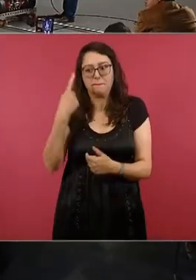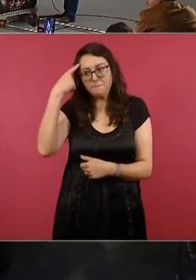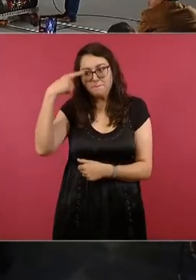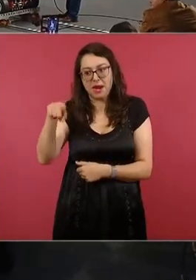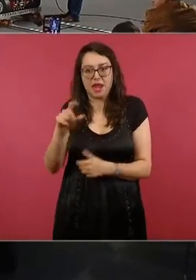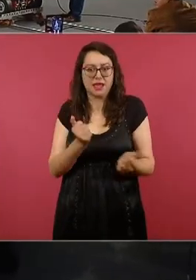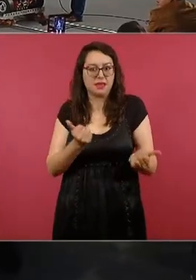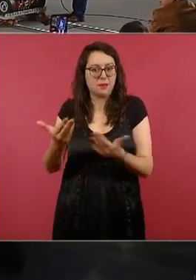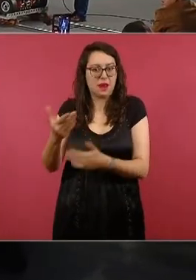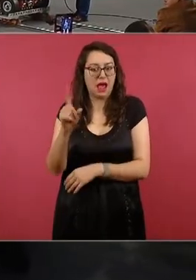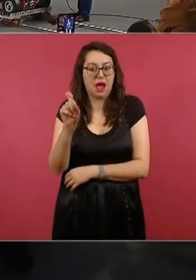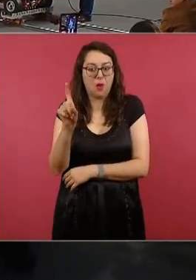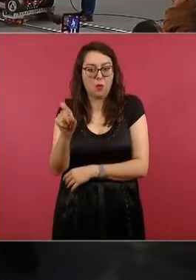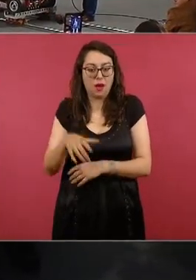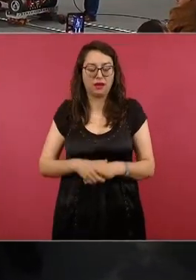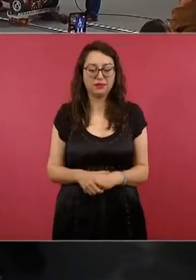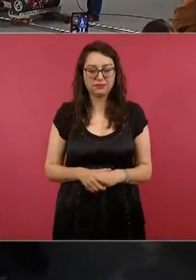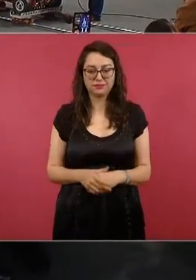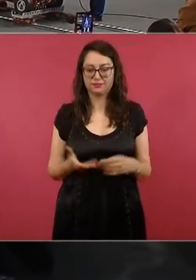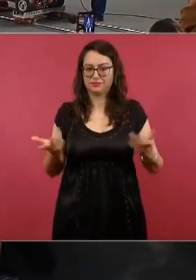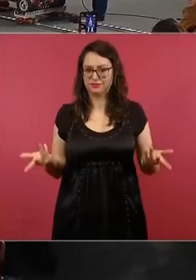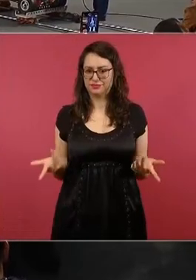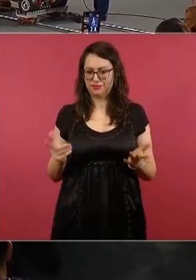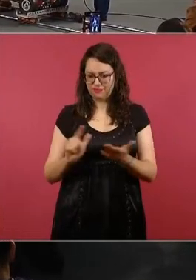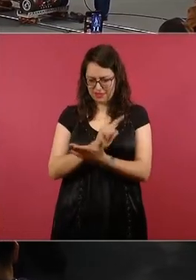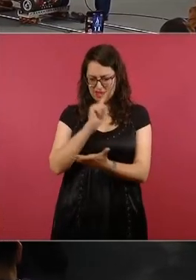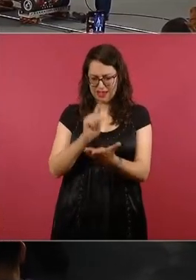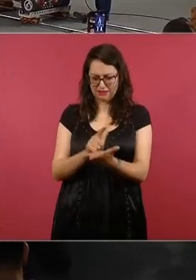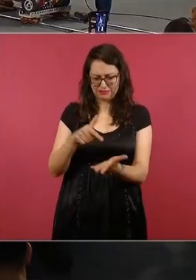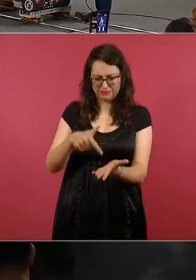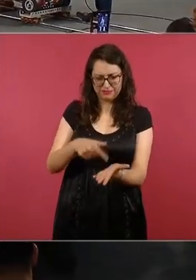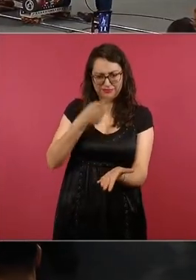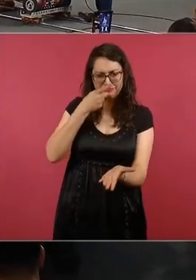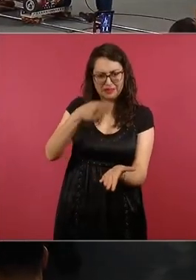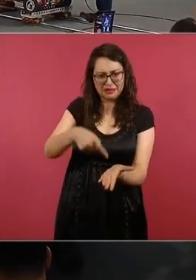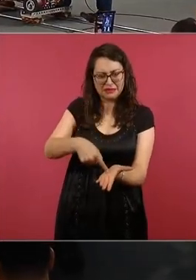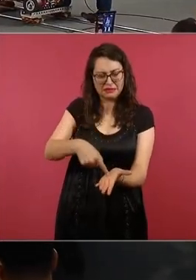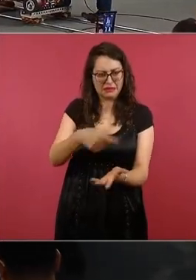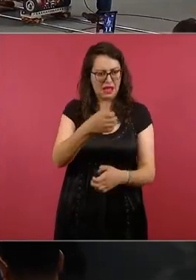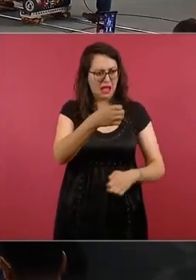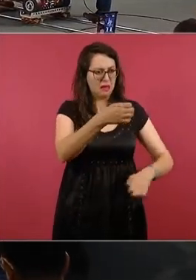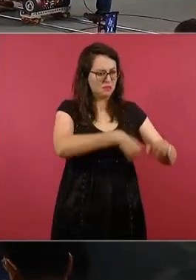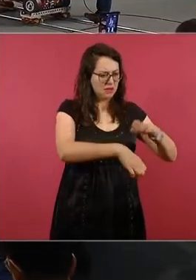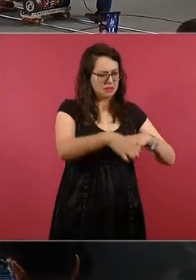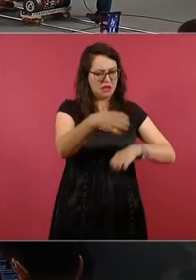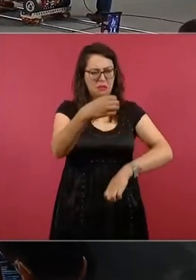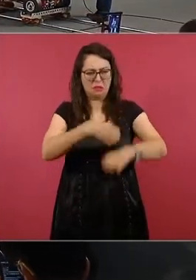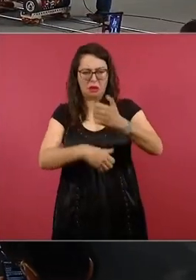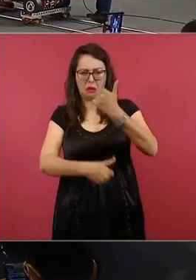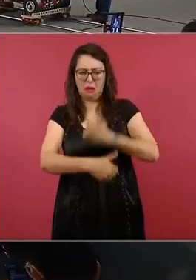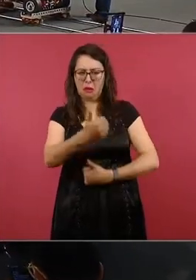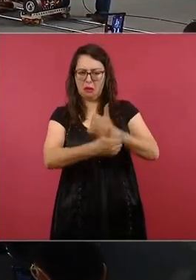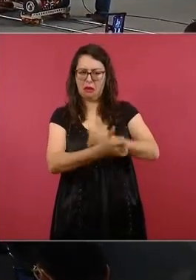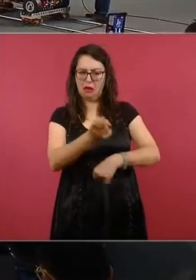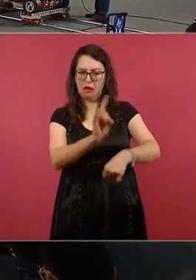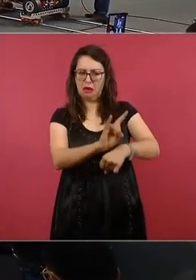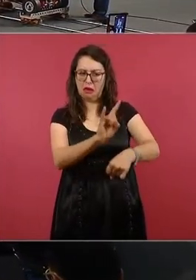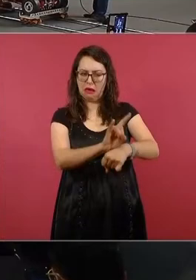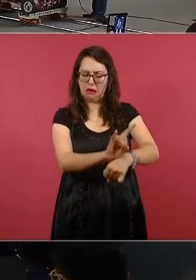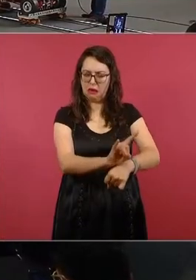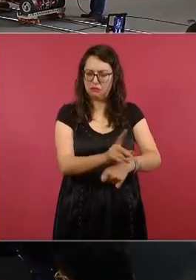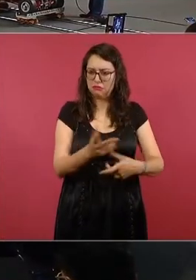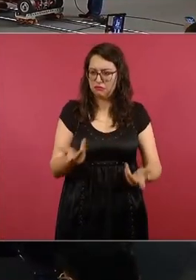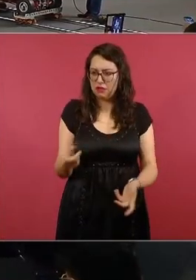Xico. La ley de obras públicas prohíbe entregar contratos a empresas que simulan competencias o que representan un conflicto de interés. Sin embargo,